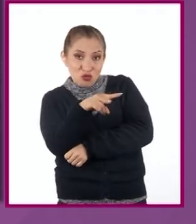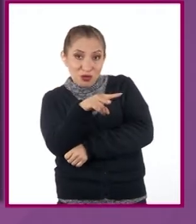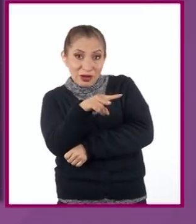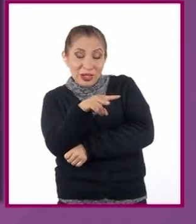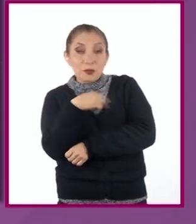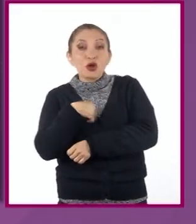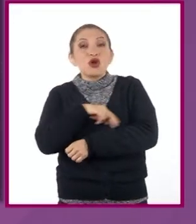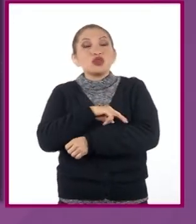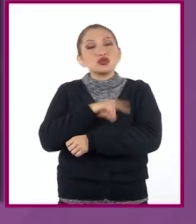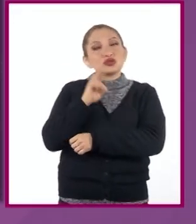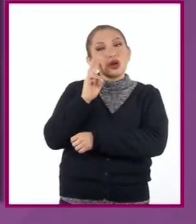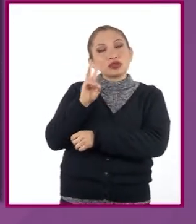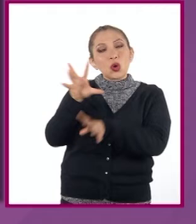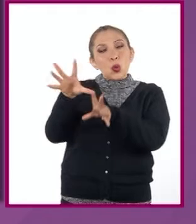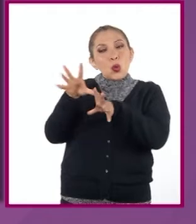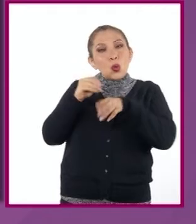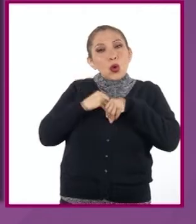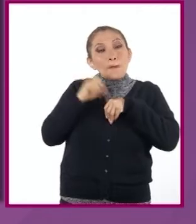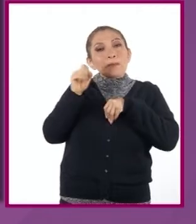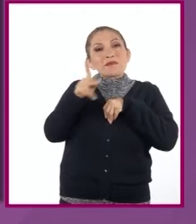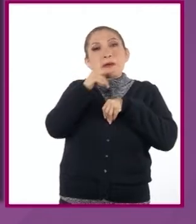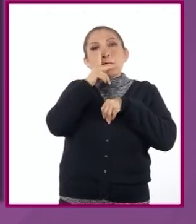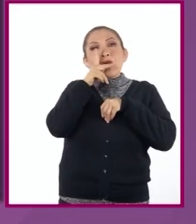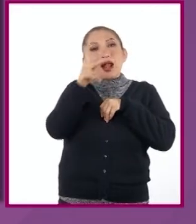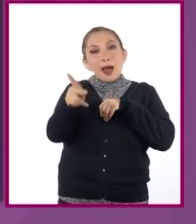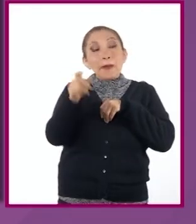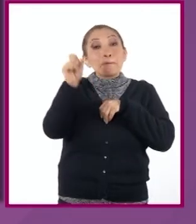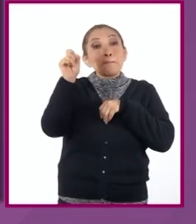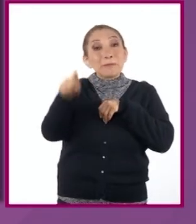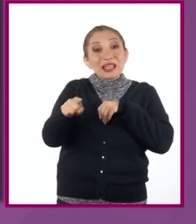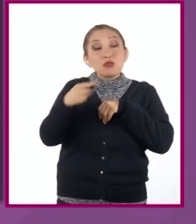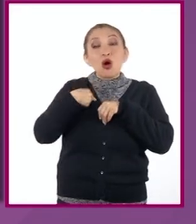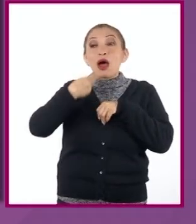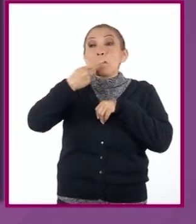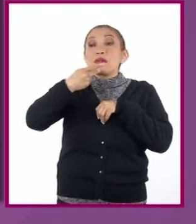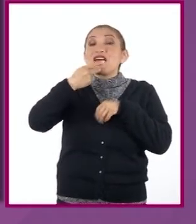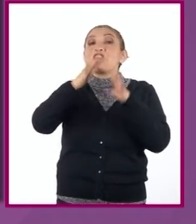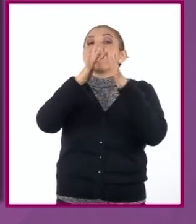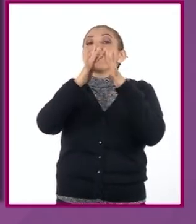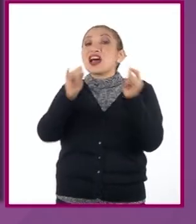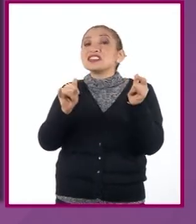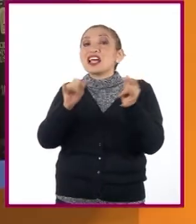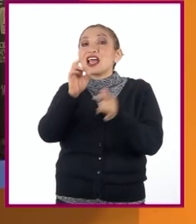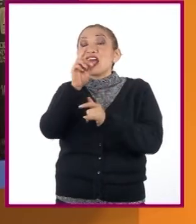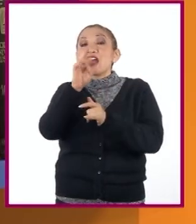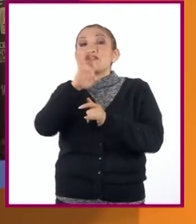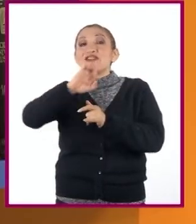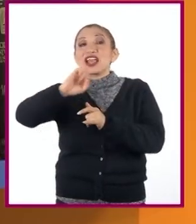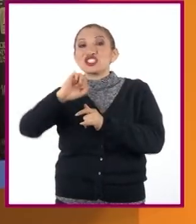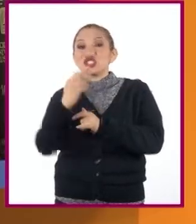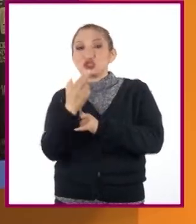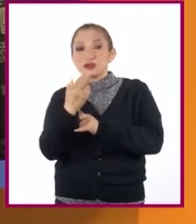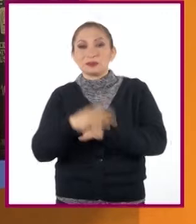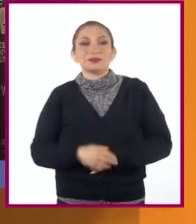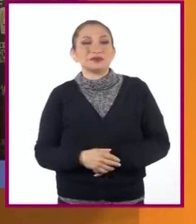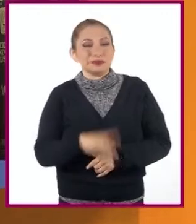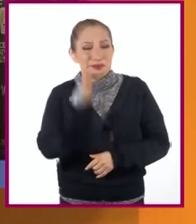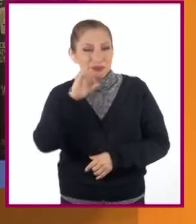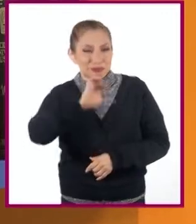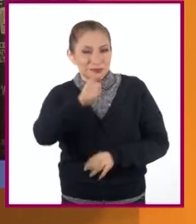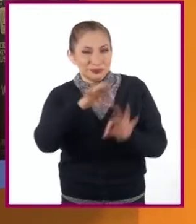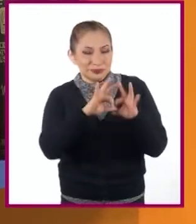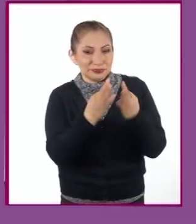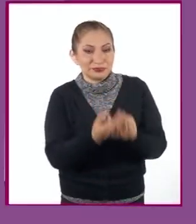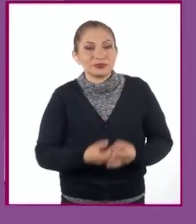porque nosotros nos apropiamos de esa palabra a partir del vocablo francés fraise. Veamos otro caso.